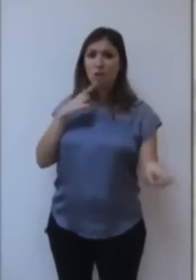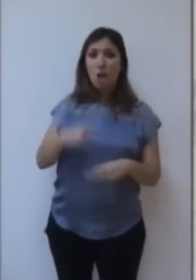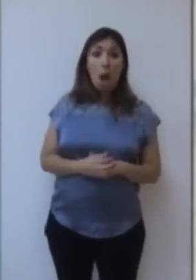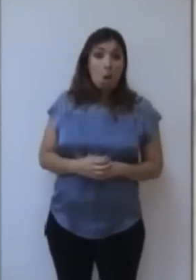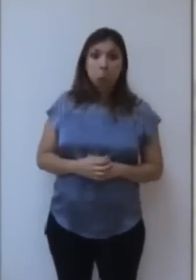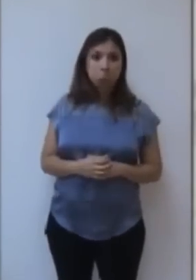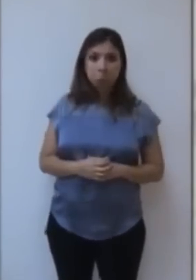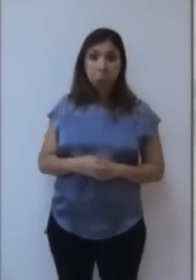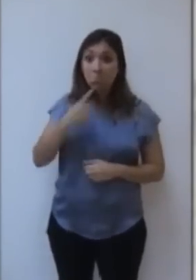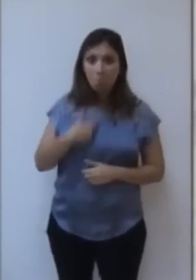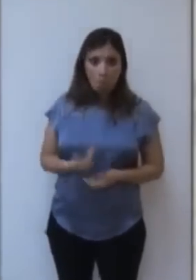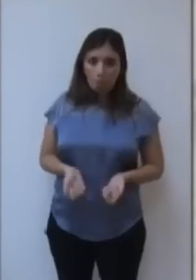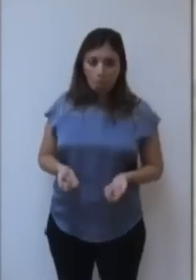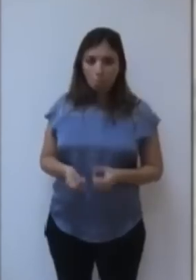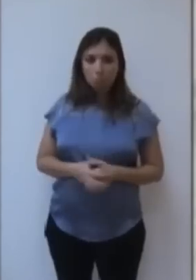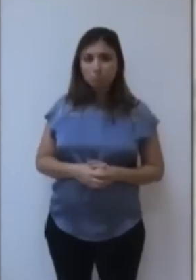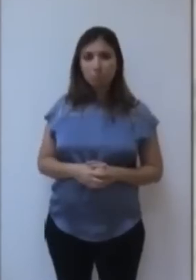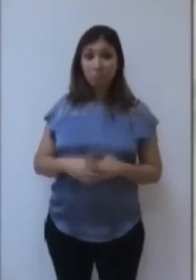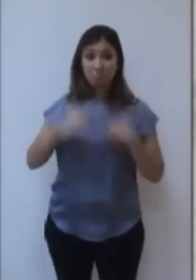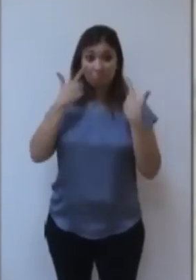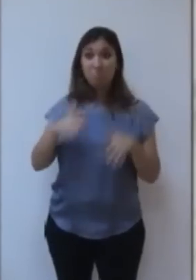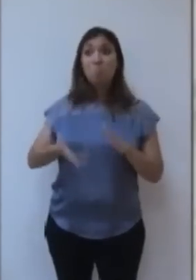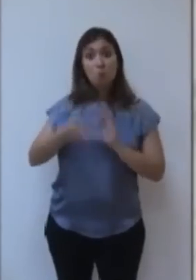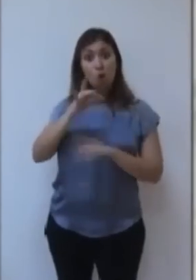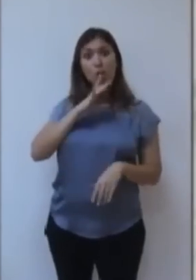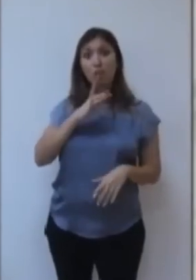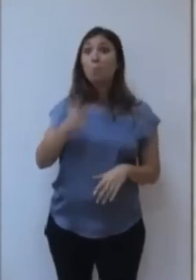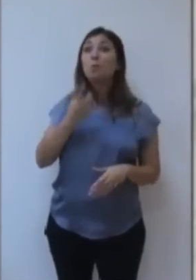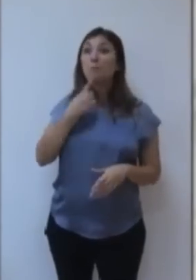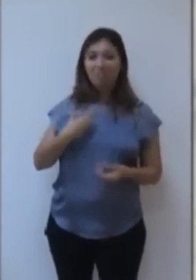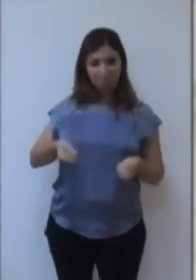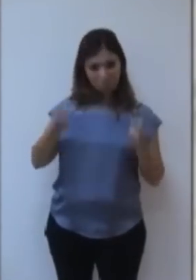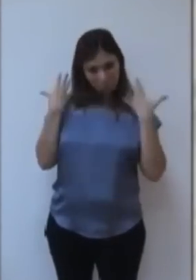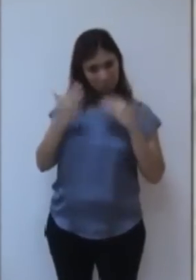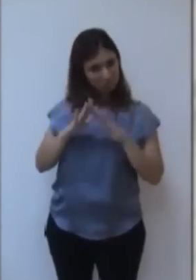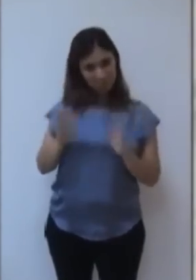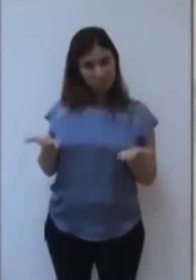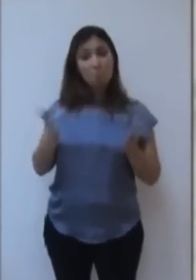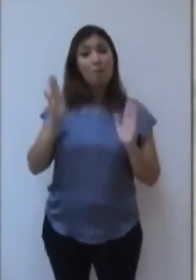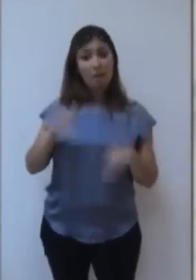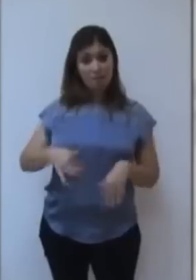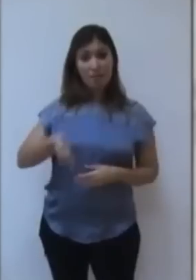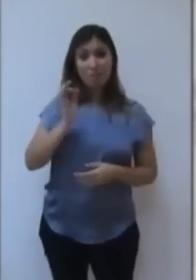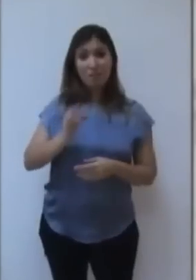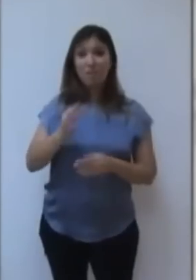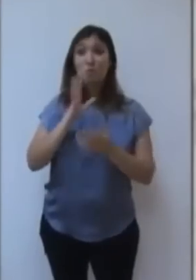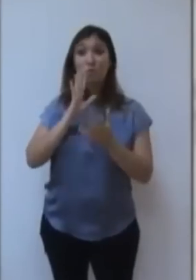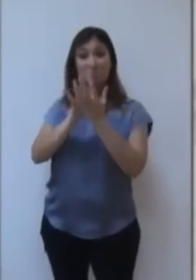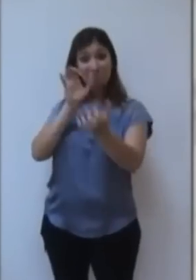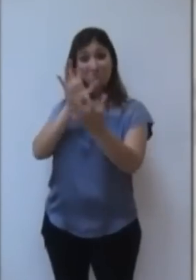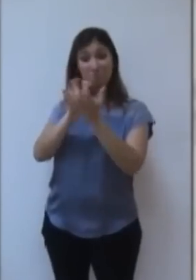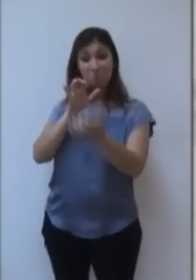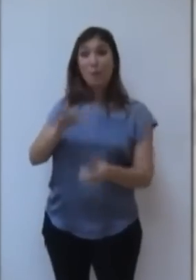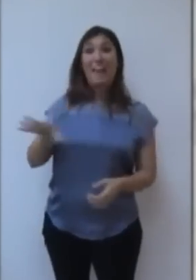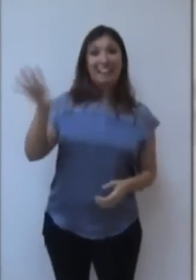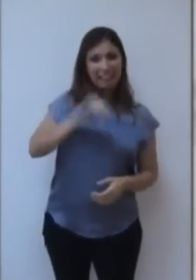qué les había dicho. Entonces iban muy contentos, ¿no? Bueno, efectivamente la parte de entendimiento y la